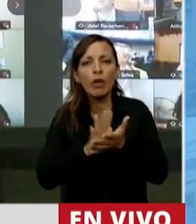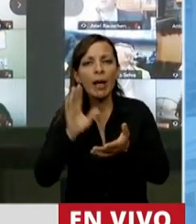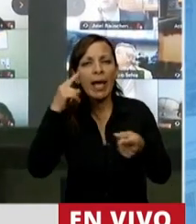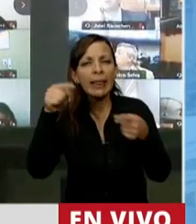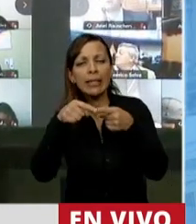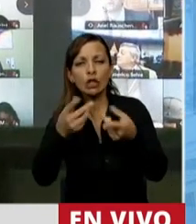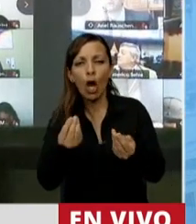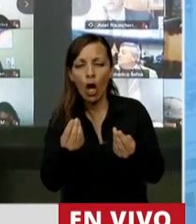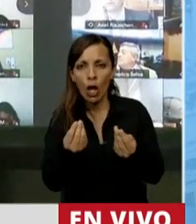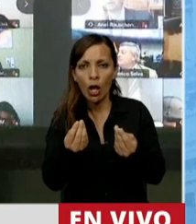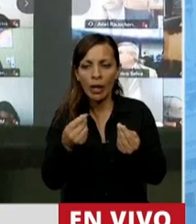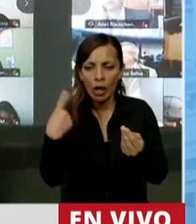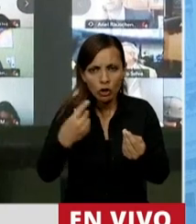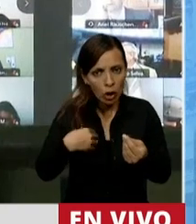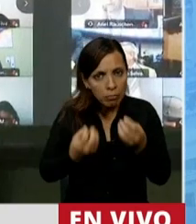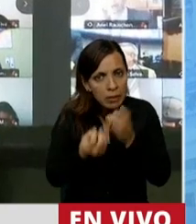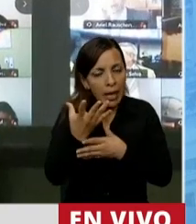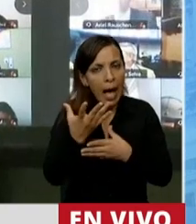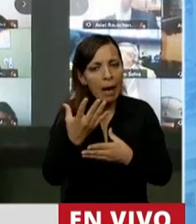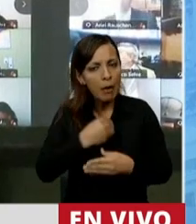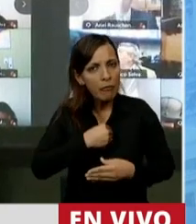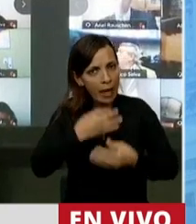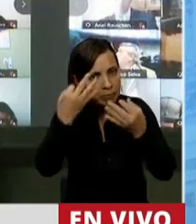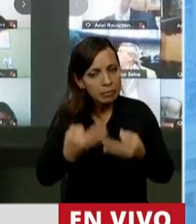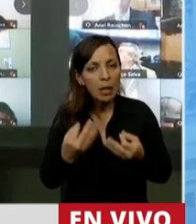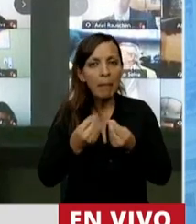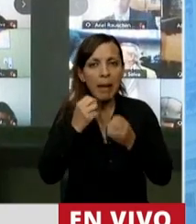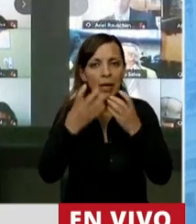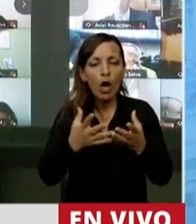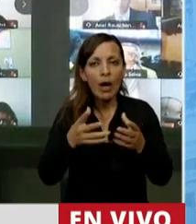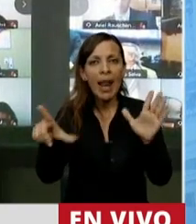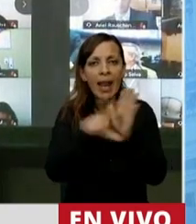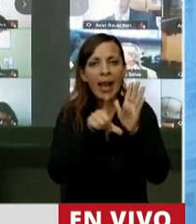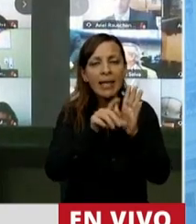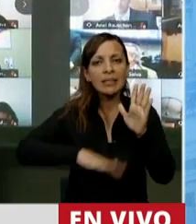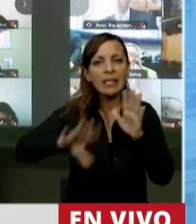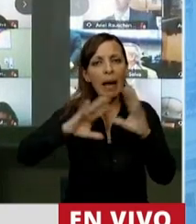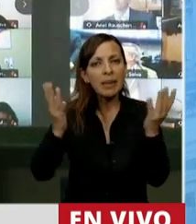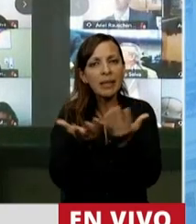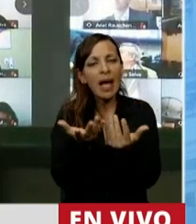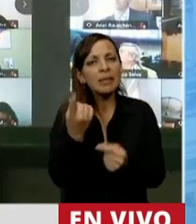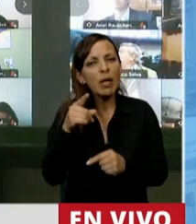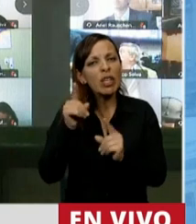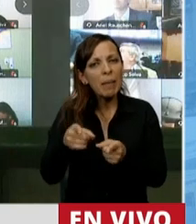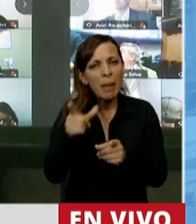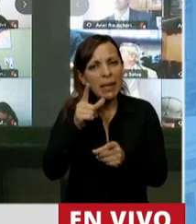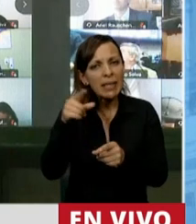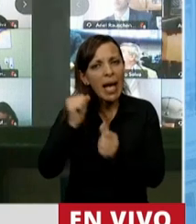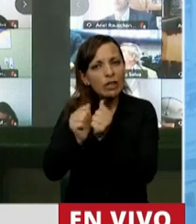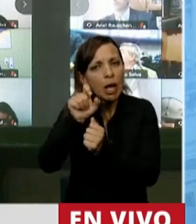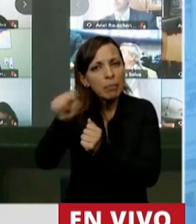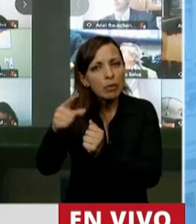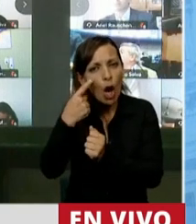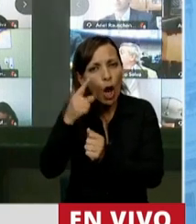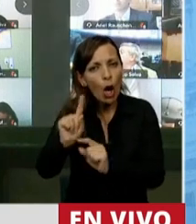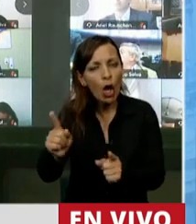que empujamos desde la buena fe los debates para mejorar las leyes ambientales, pero desconociendo también su propia historia. Porque por